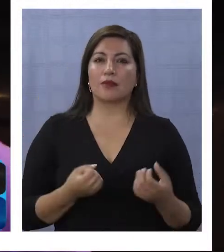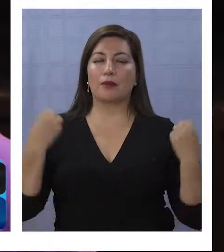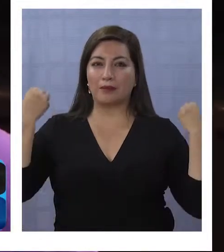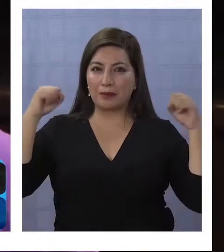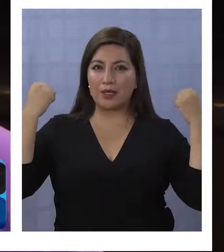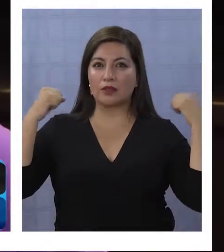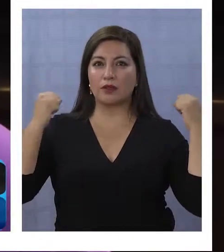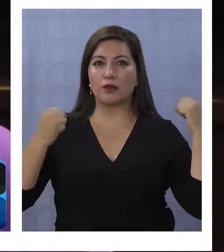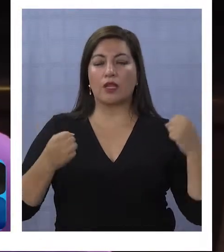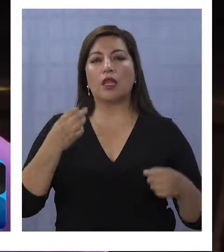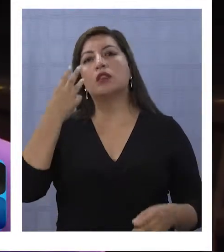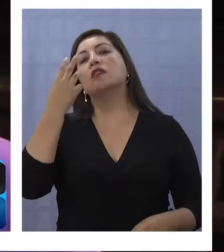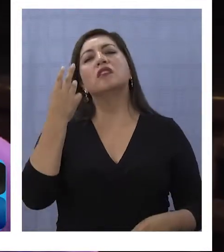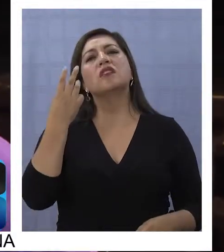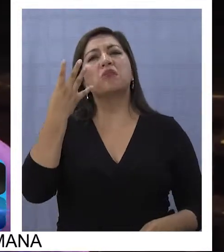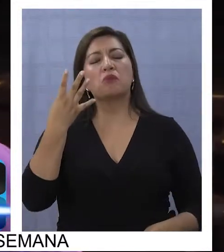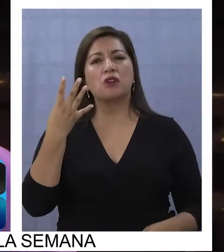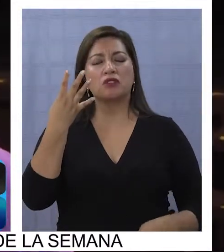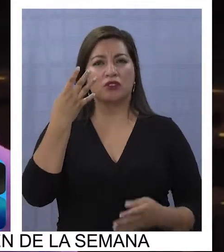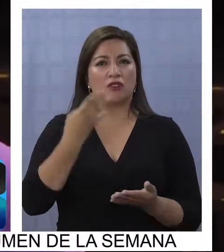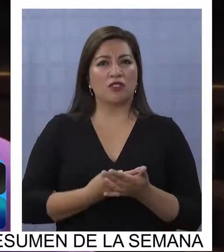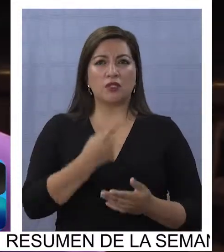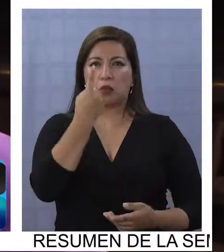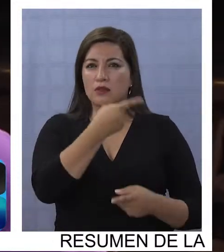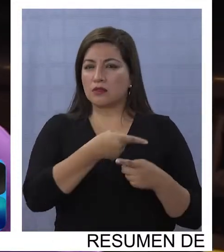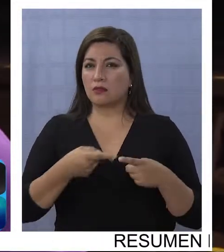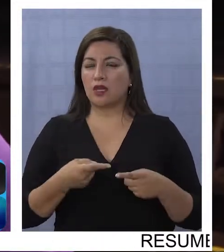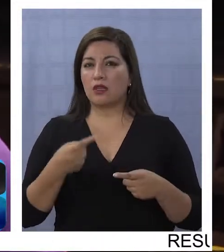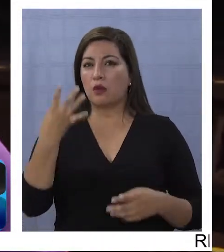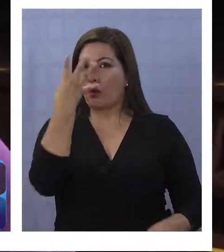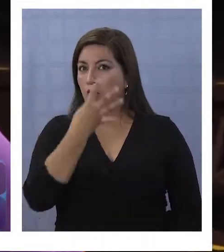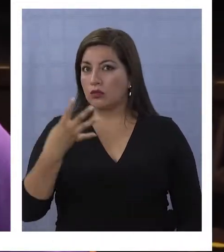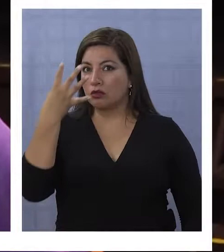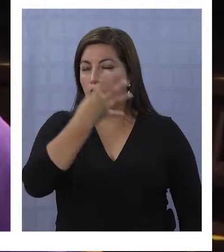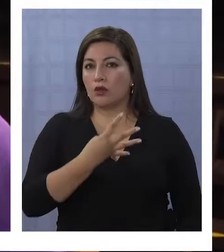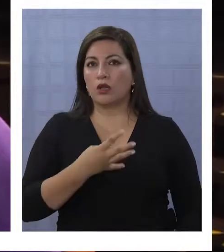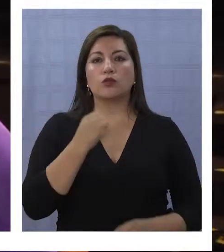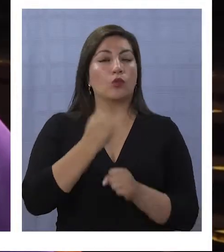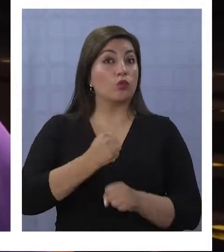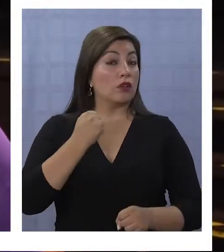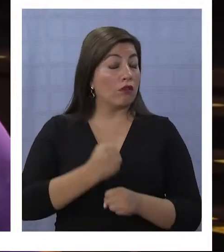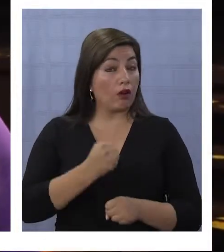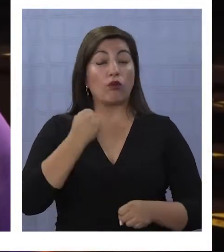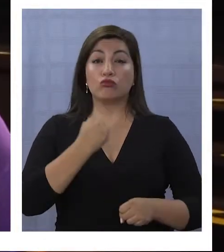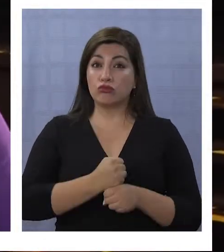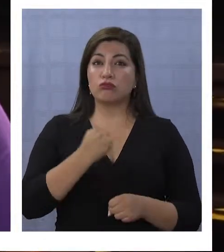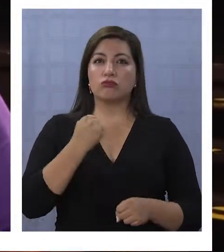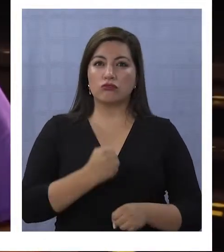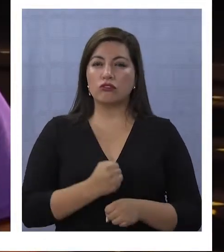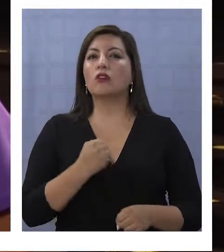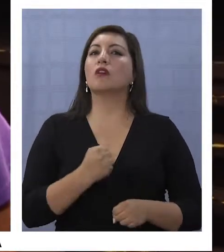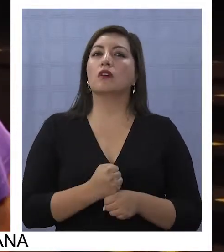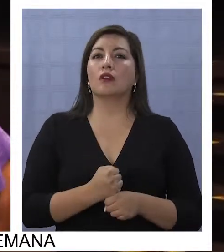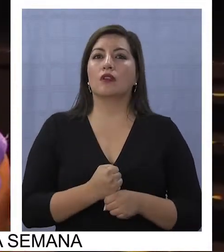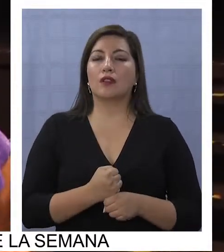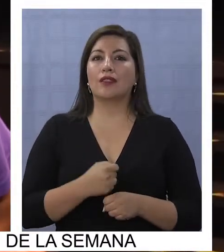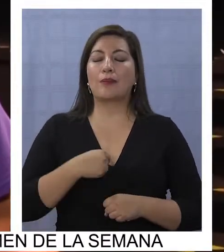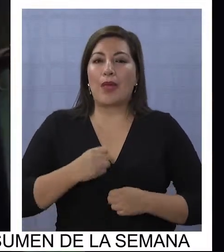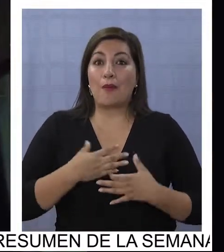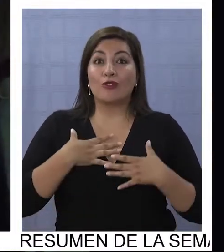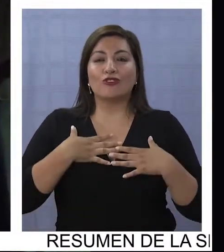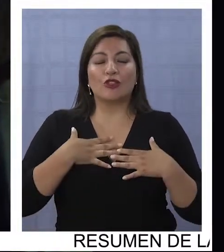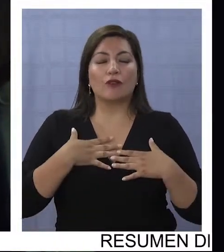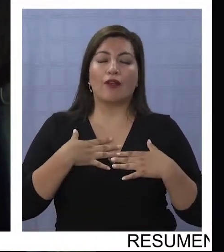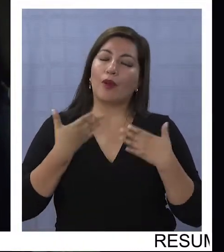ya 3-4 veces a la semana, alrededor de 4 horas, así que un trabajo bastante intenso, fuerte, gastador